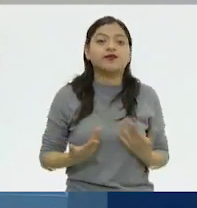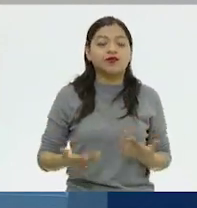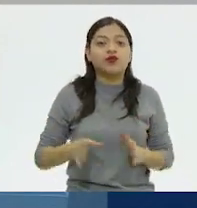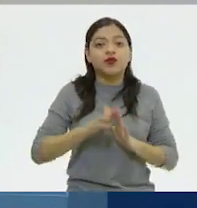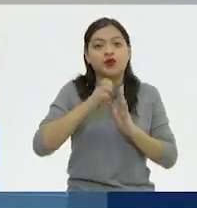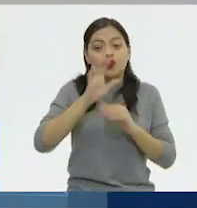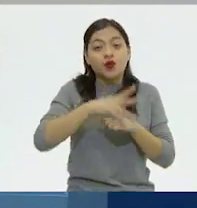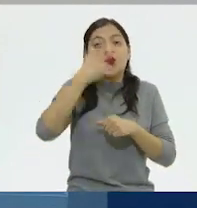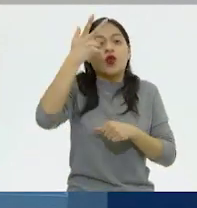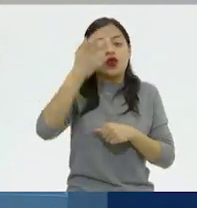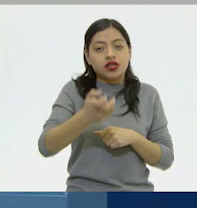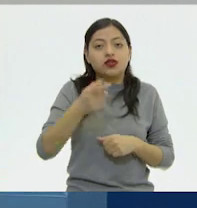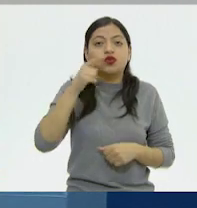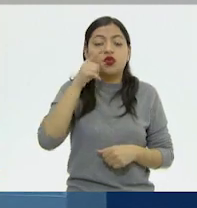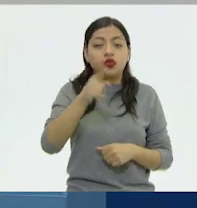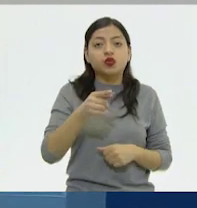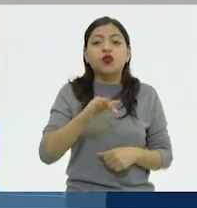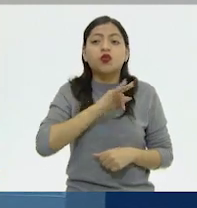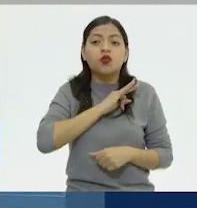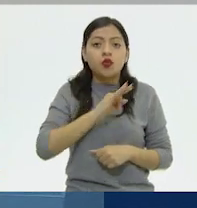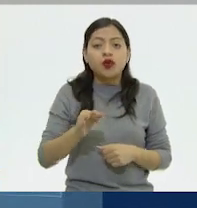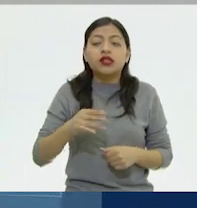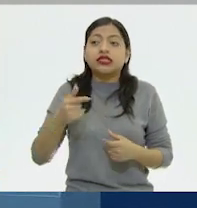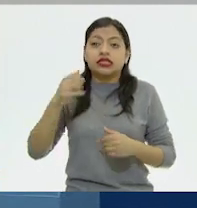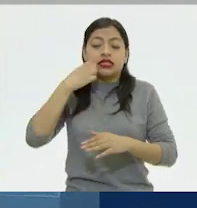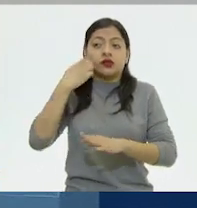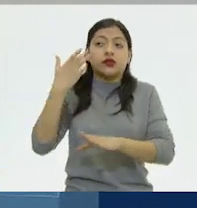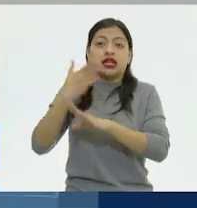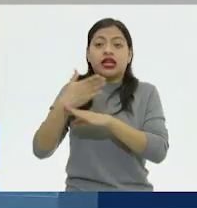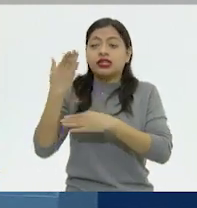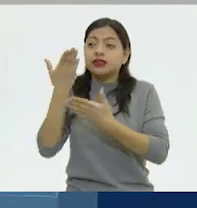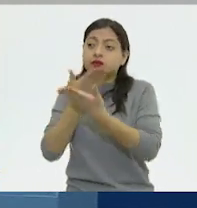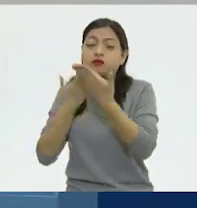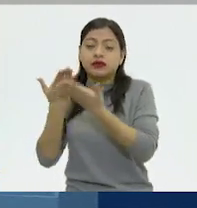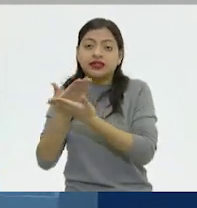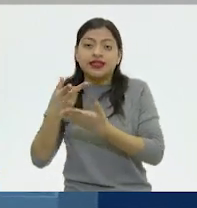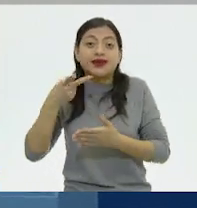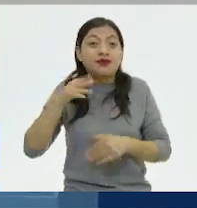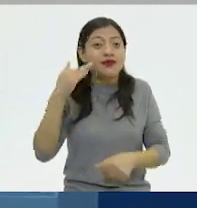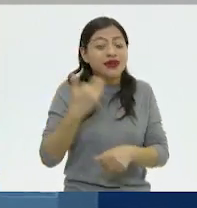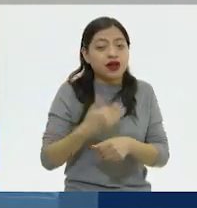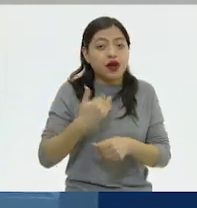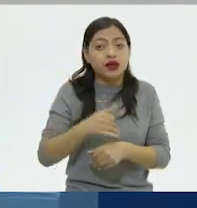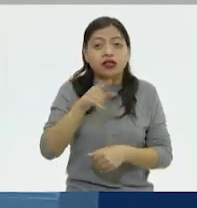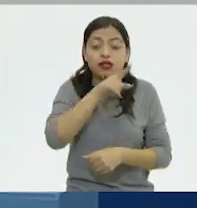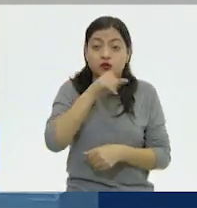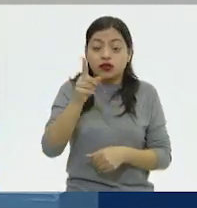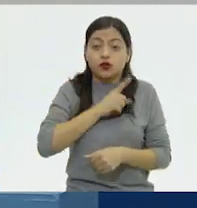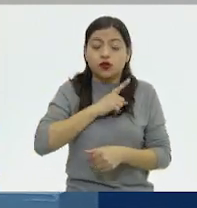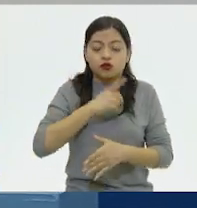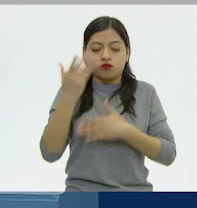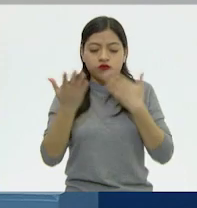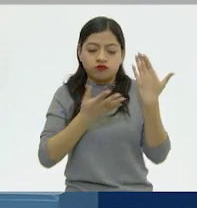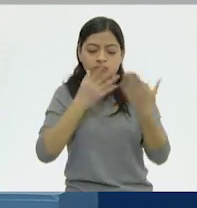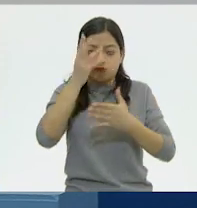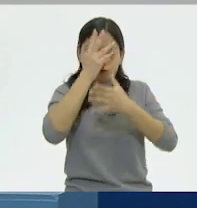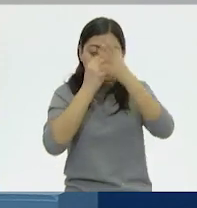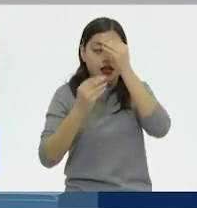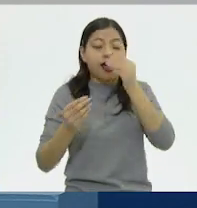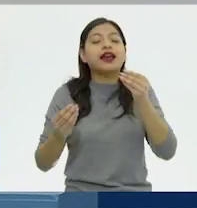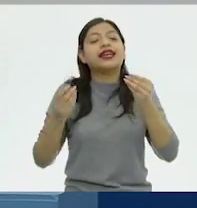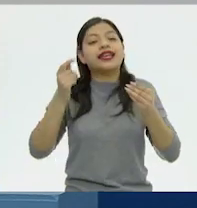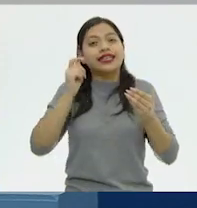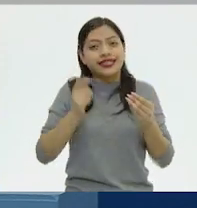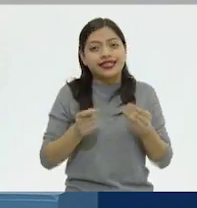cosas, pueden socializar sus saberes. En el caso de algunos contenidos, deberás profundizar su estudio de forma autodidacta, es